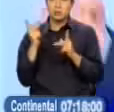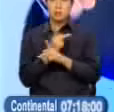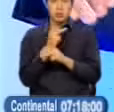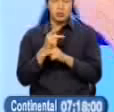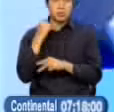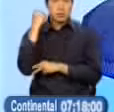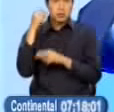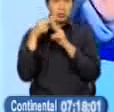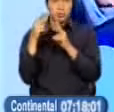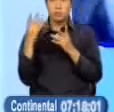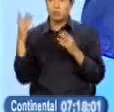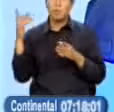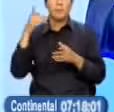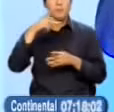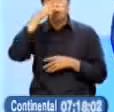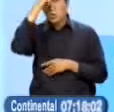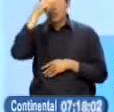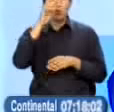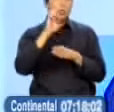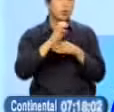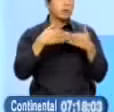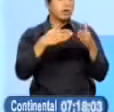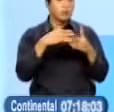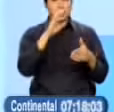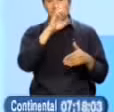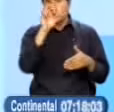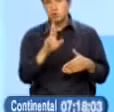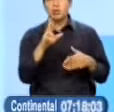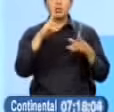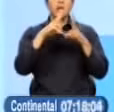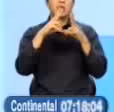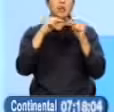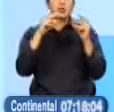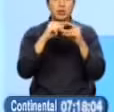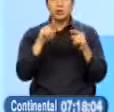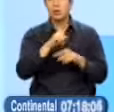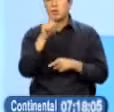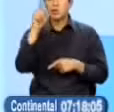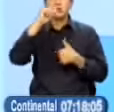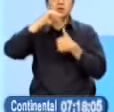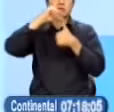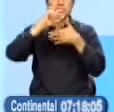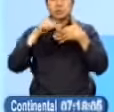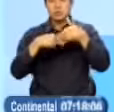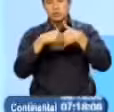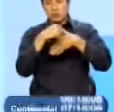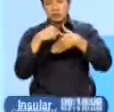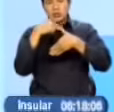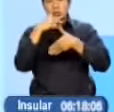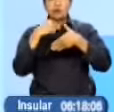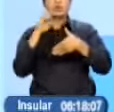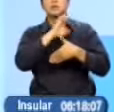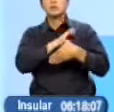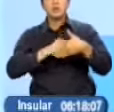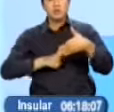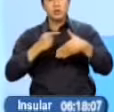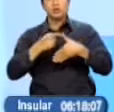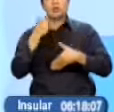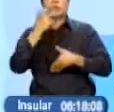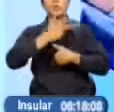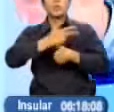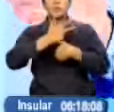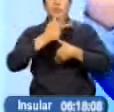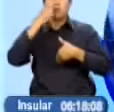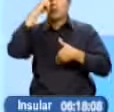humanos a través en perú ecuador colombia panamá costa rica en nicaragua suben por centroamérica por salvador guatemala méxico